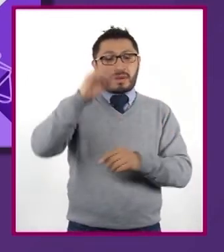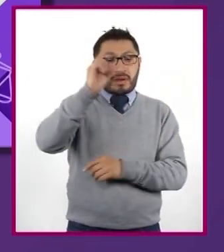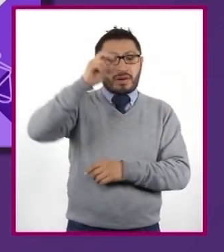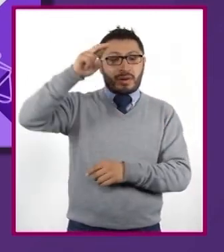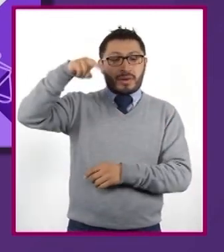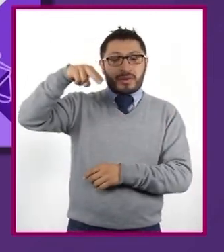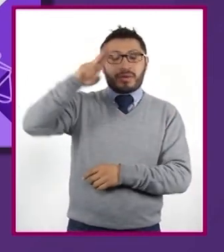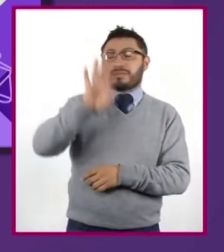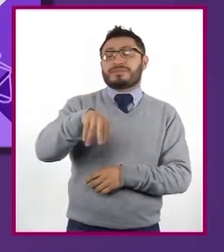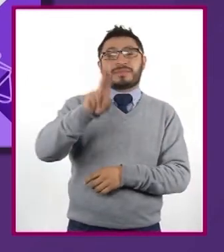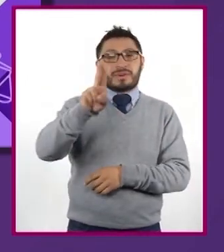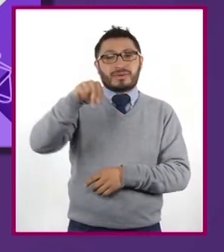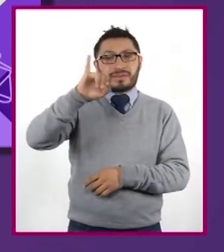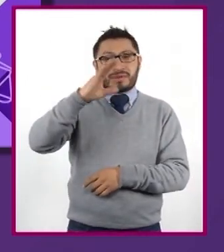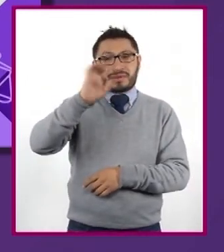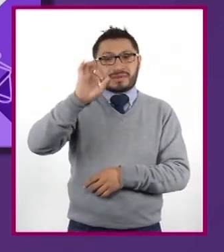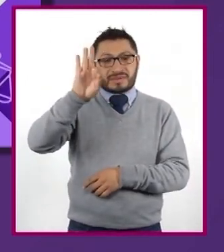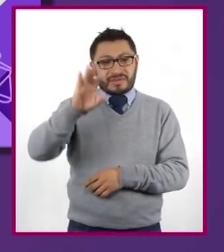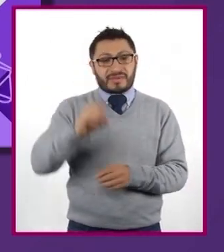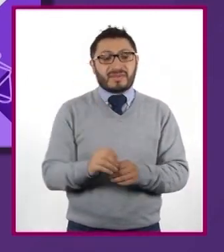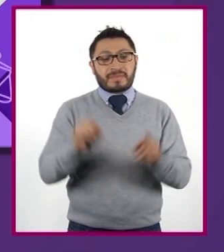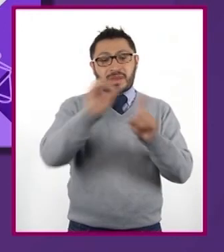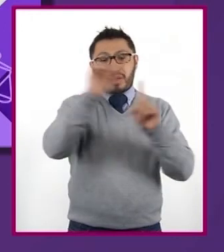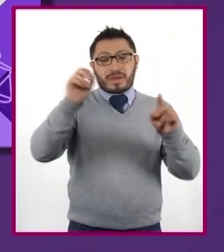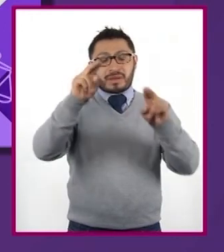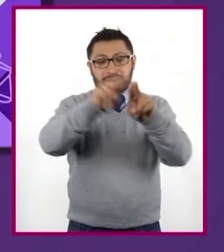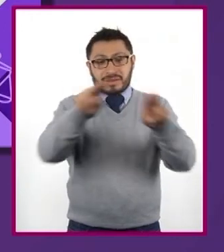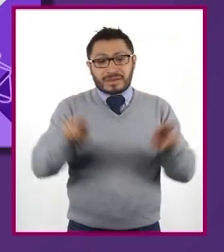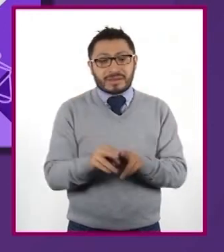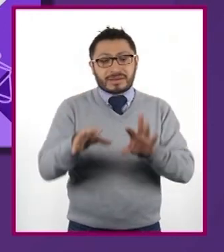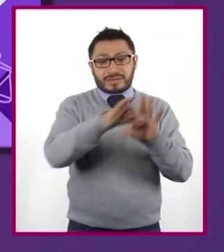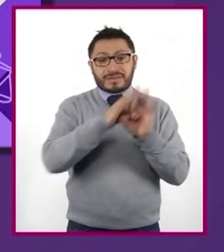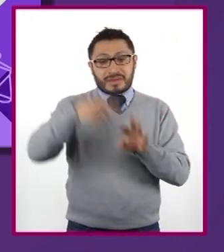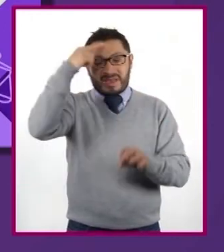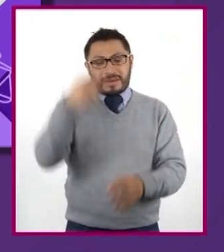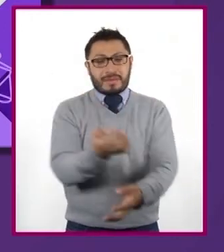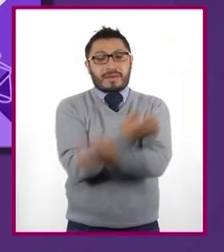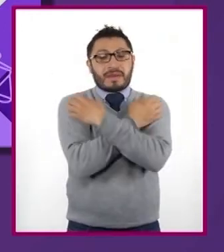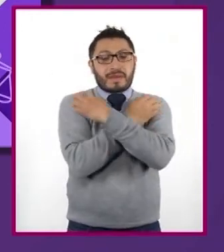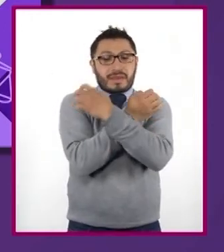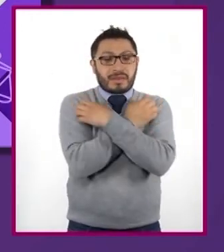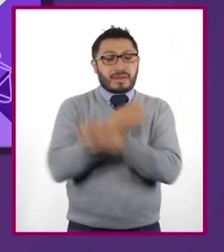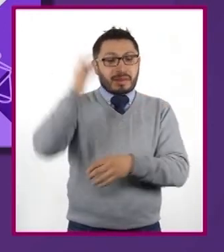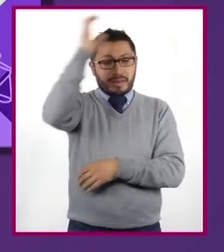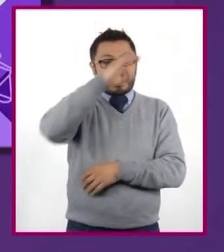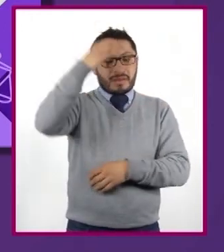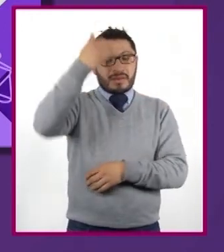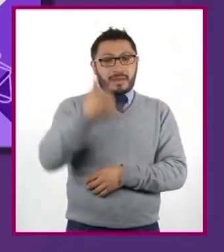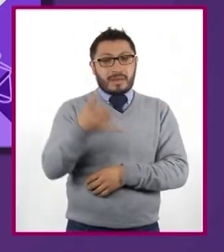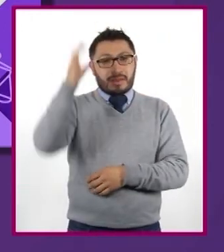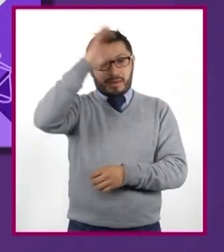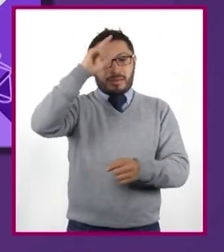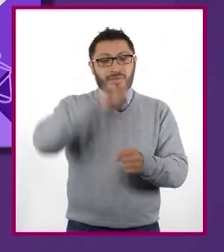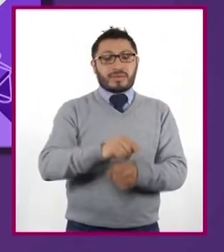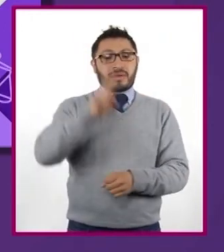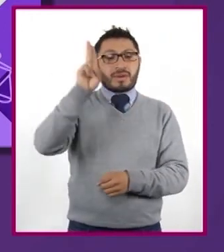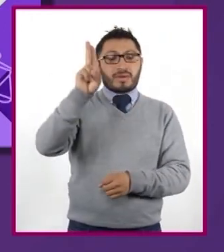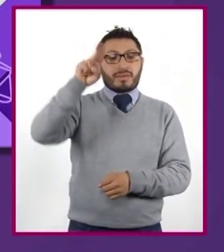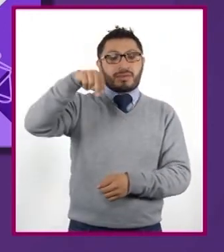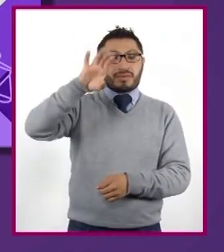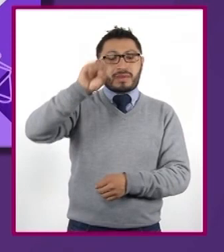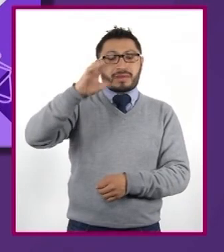UNICEF, Organización de las Naciones Unidas para la Educación, la Ciencia y la Cultura,